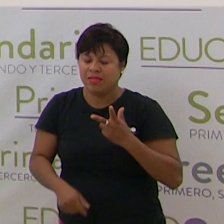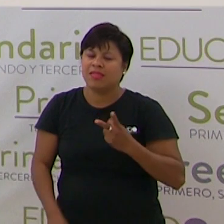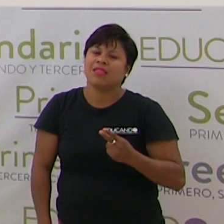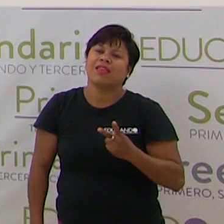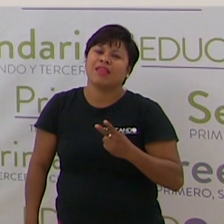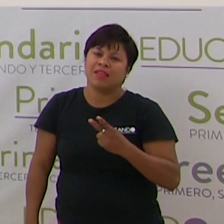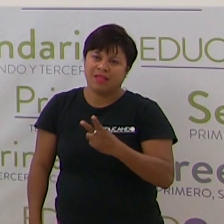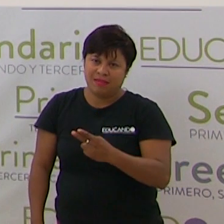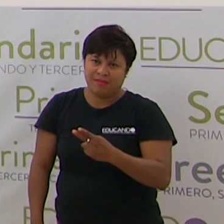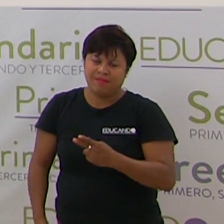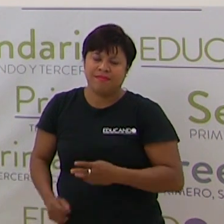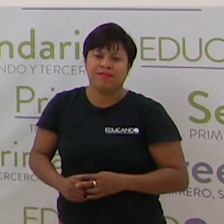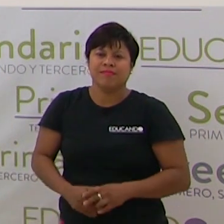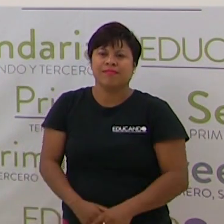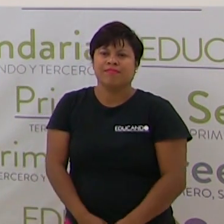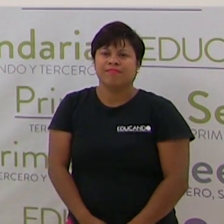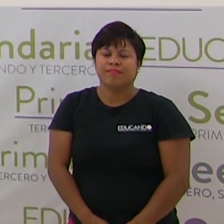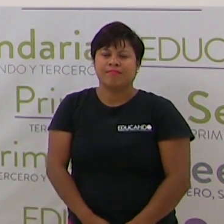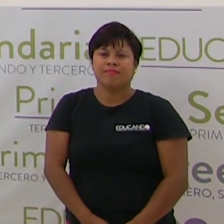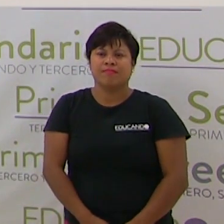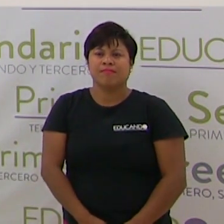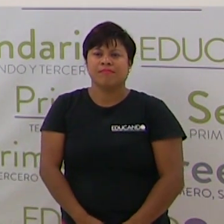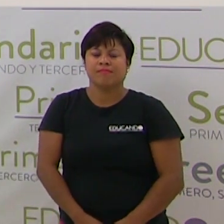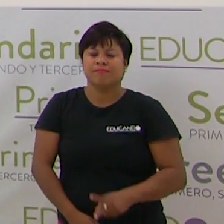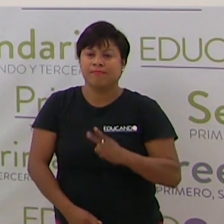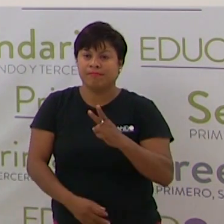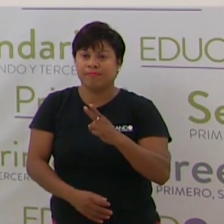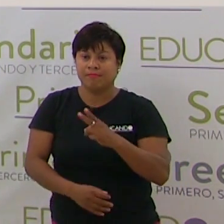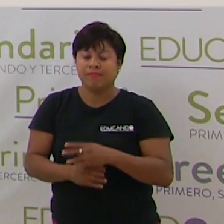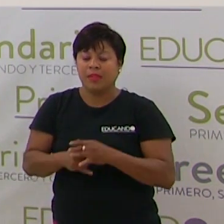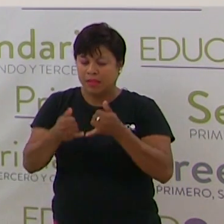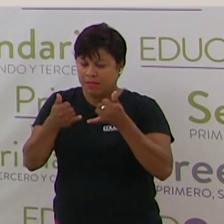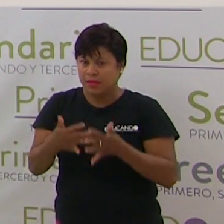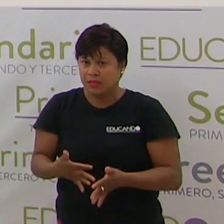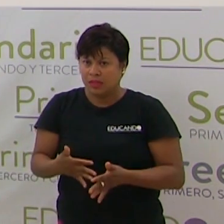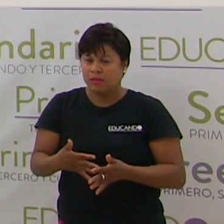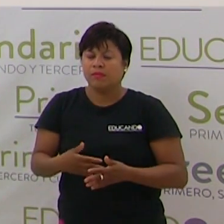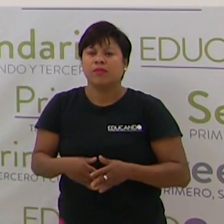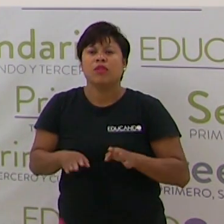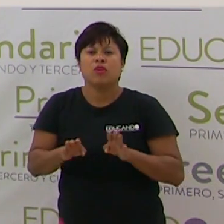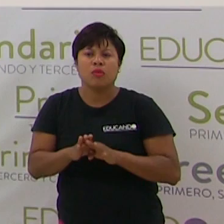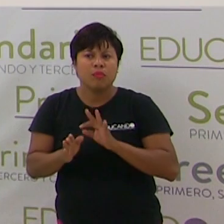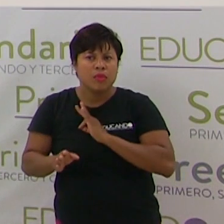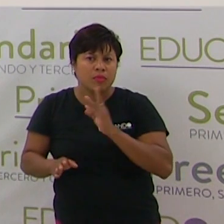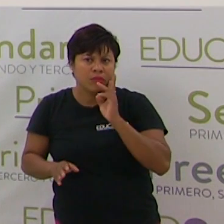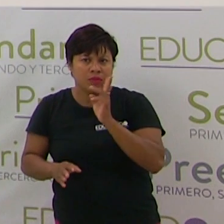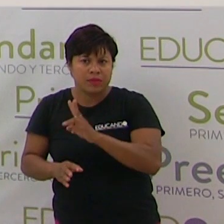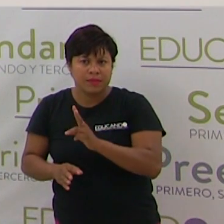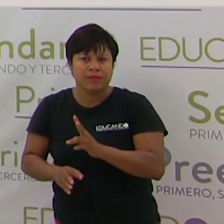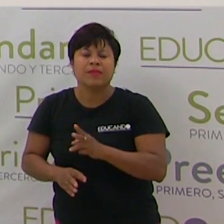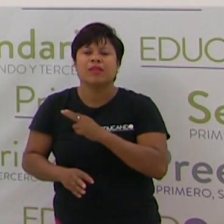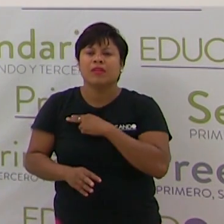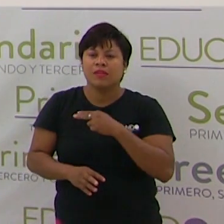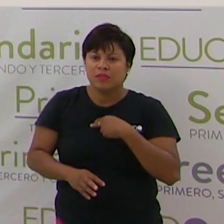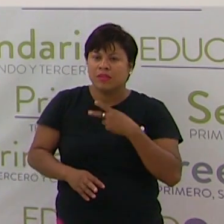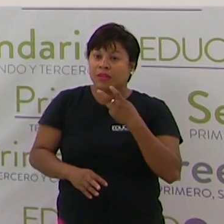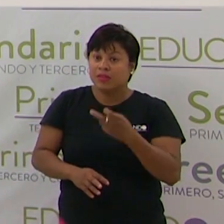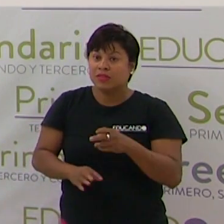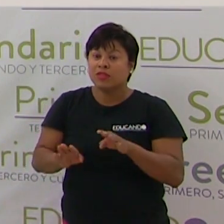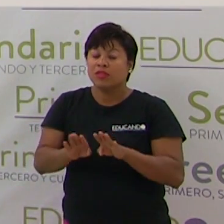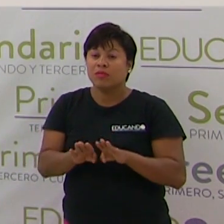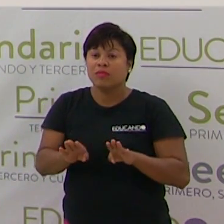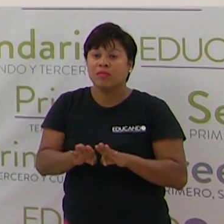tijera. ¿Sí? La tijera pesa más. ¿Cómo lo comprobamos? Lo comprobamos con una